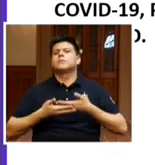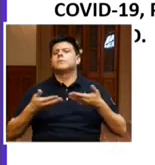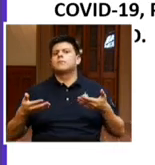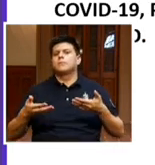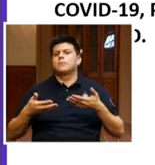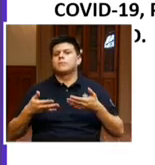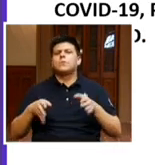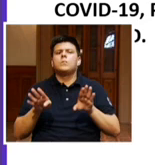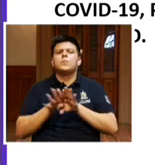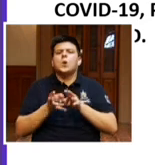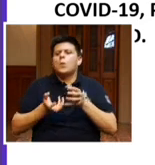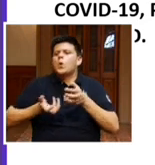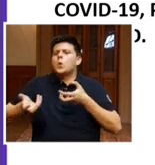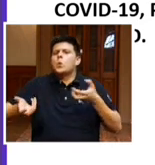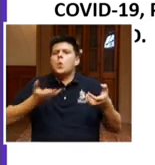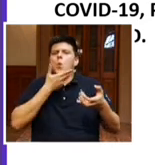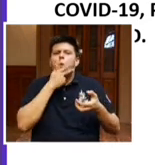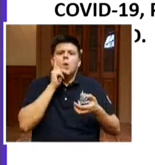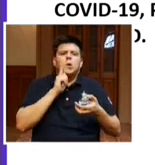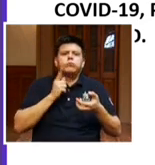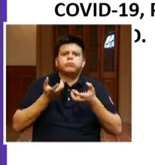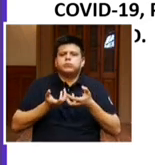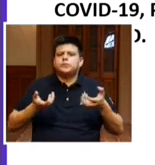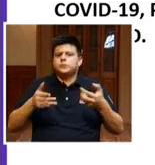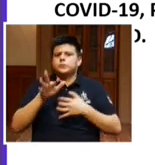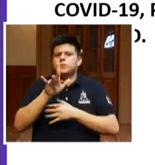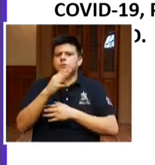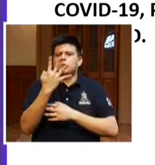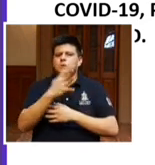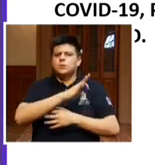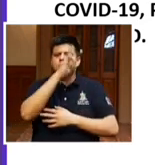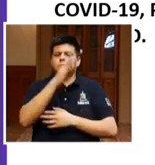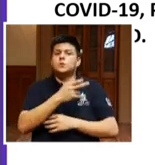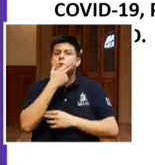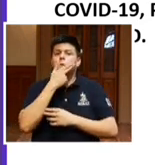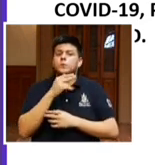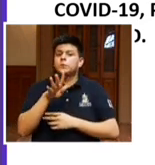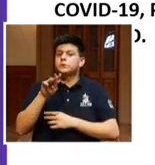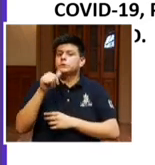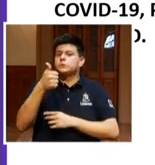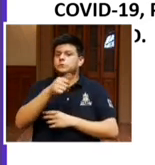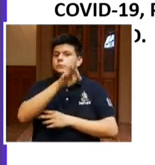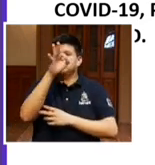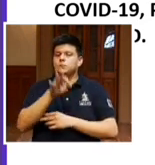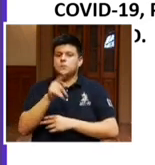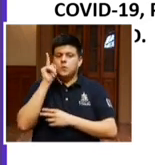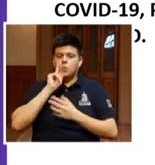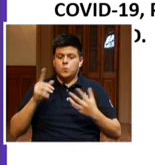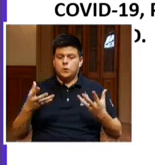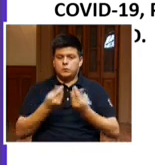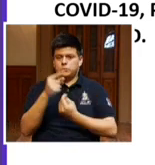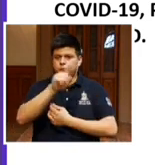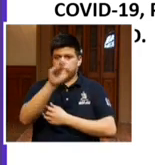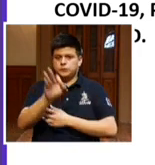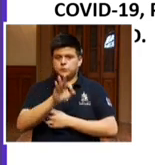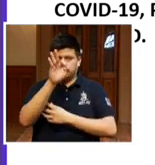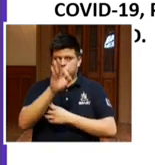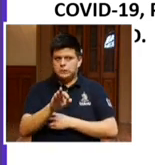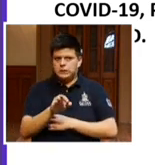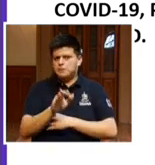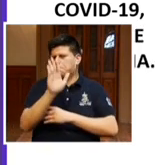La distribución por género, el 54% en masculino y el 46% en femenino, continúa